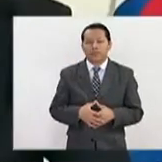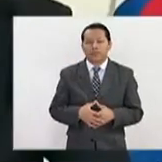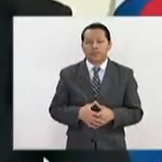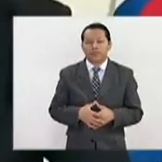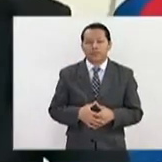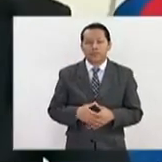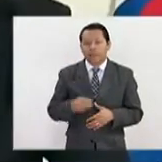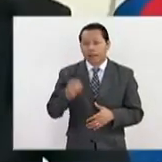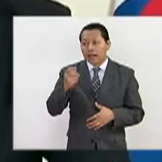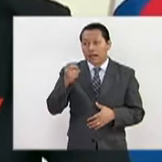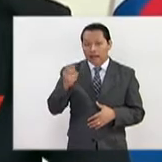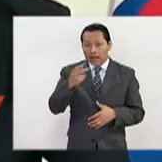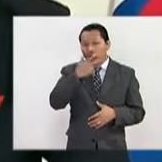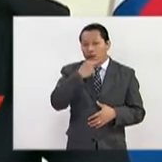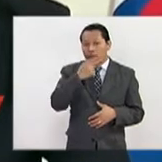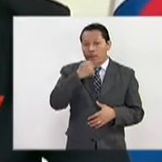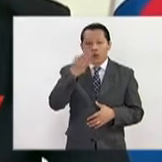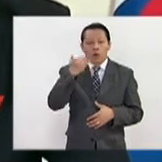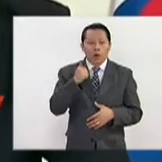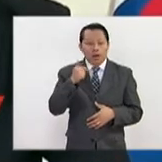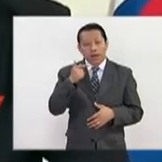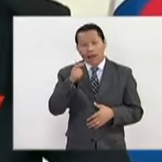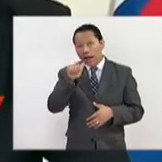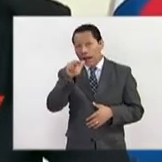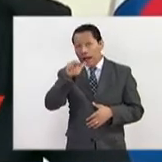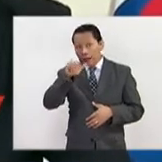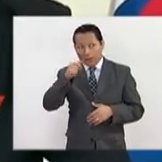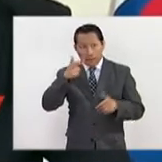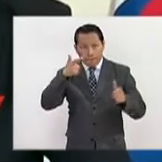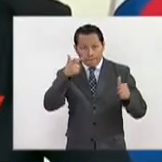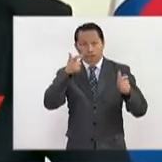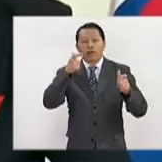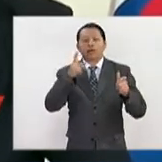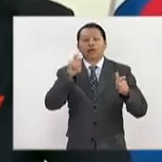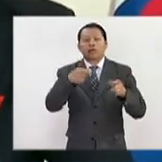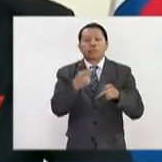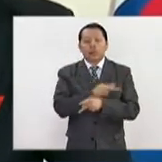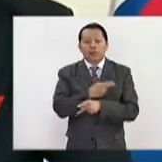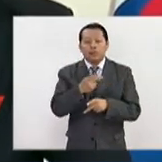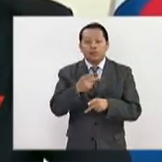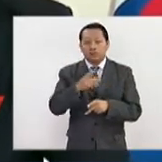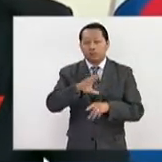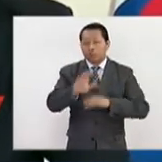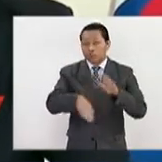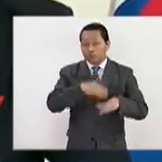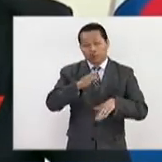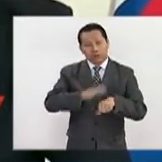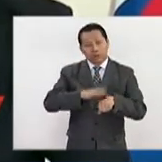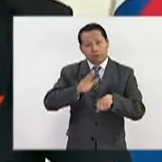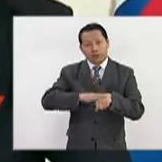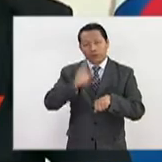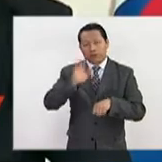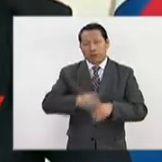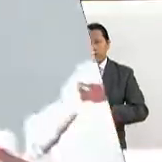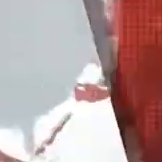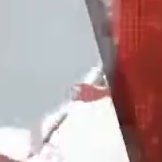Si ese hombre no hubiera tenido un arma y le hubiera disparado al atacante, las víctimas podrían haber sido cientos.